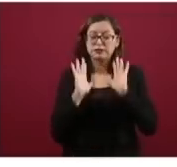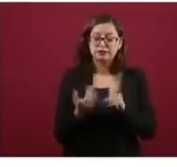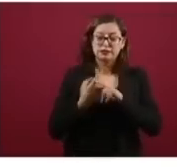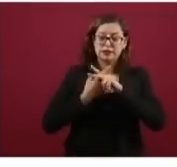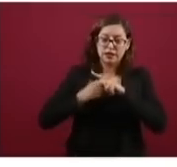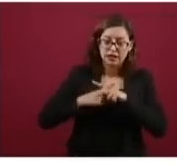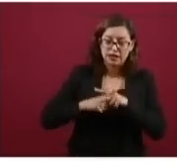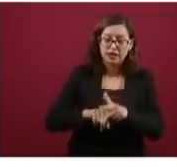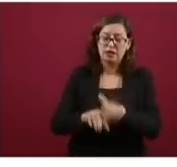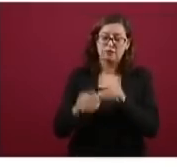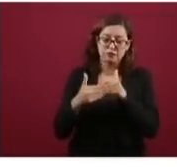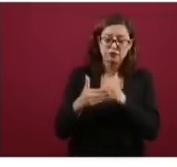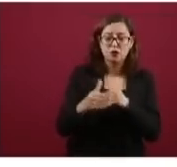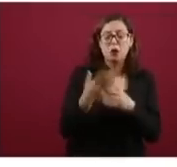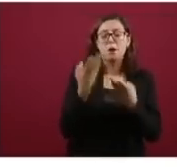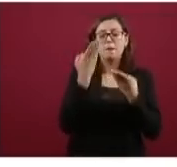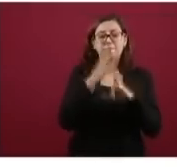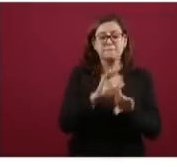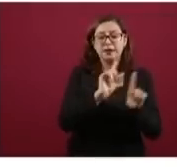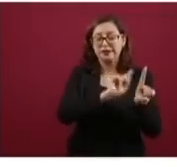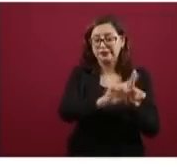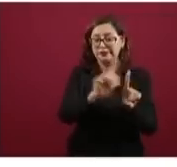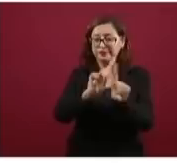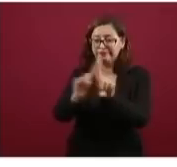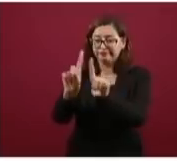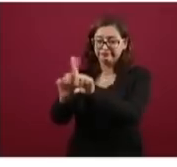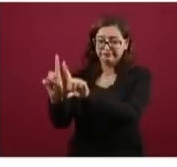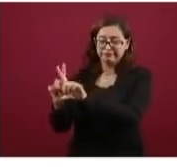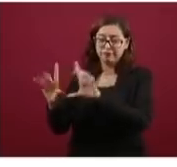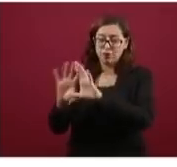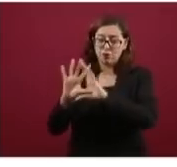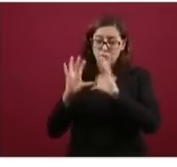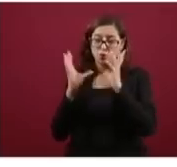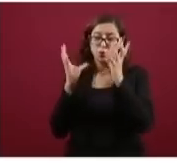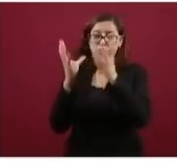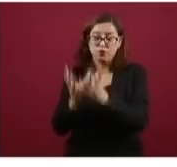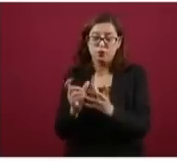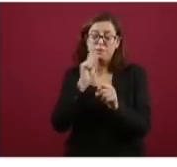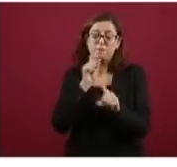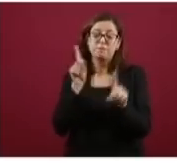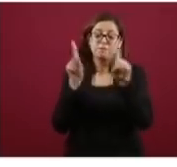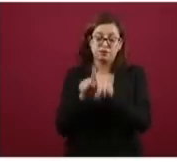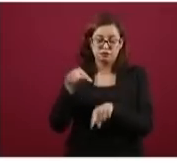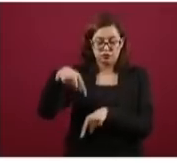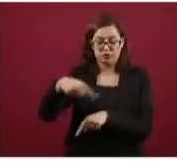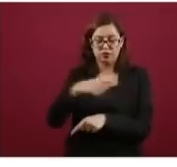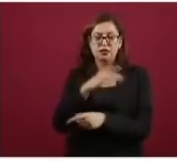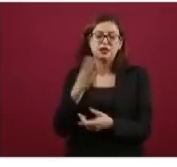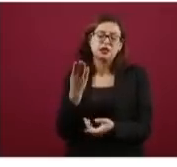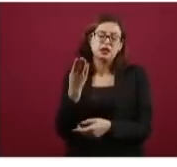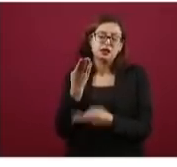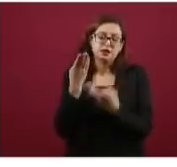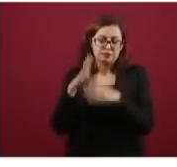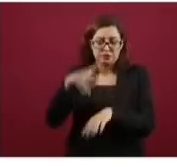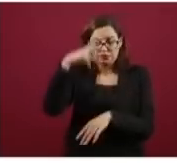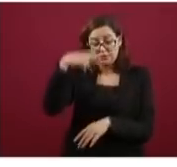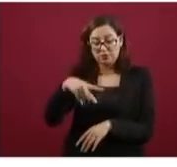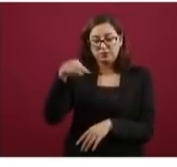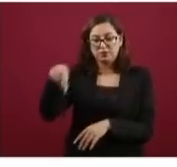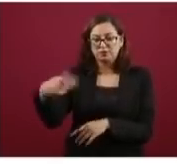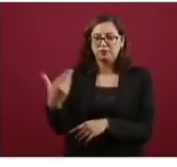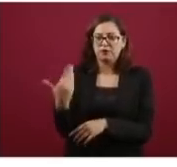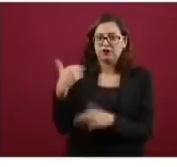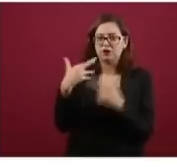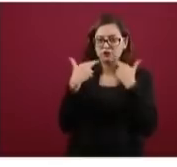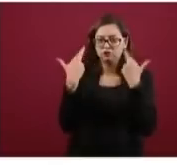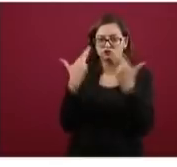por distintos bancos centrales a lo largo a lo largo del mundo incluyendo el banco central de méjico que en su última en su